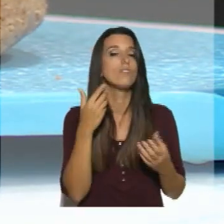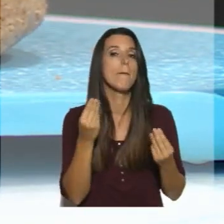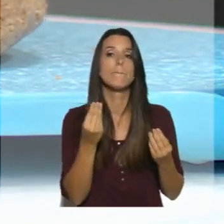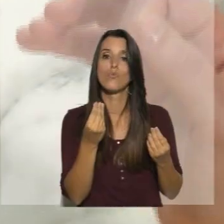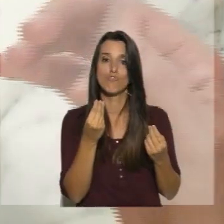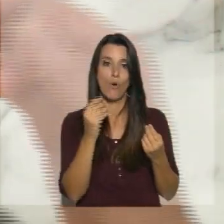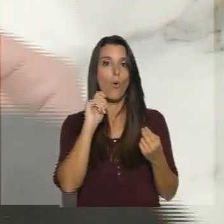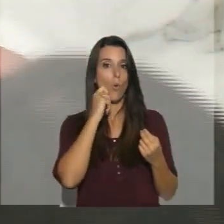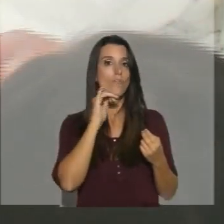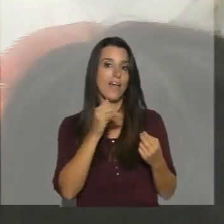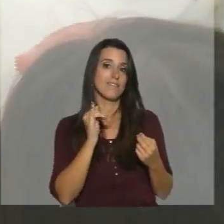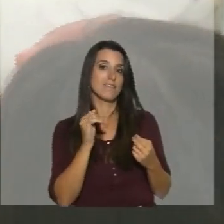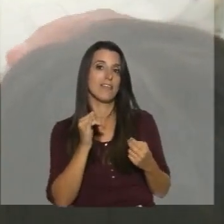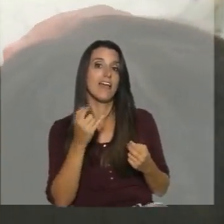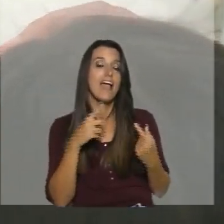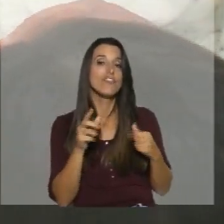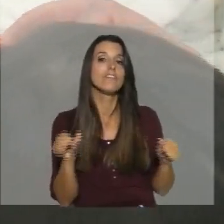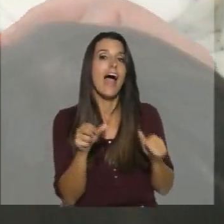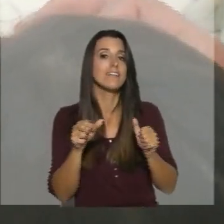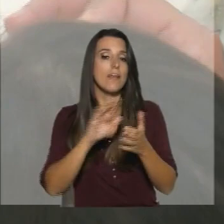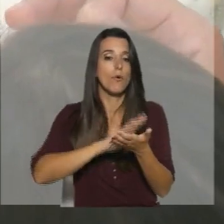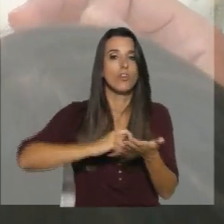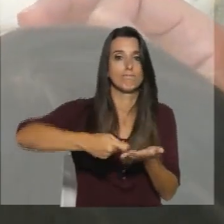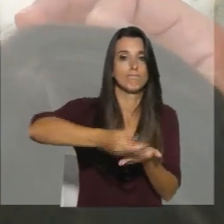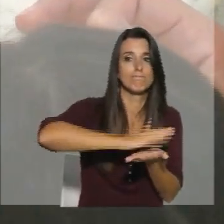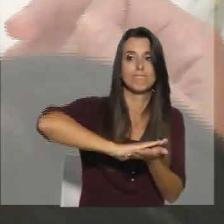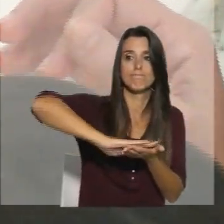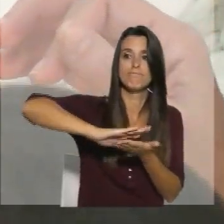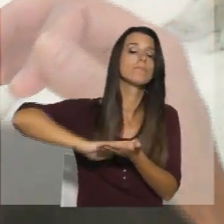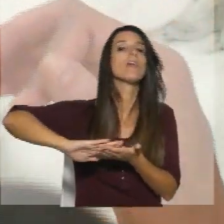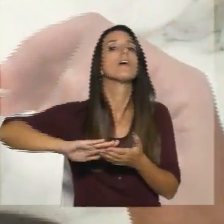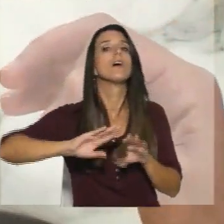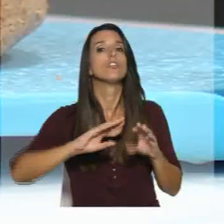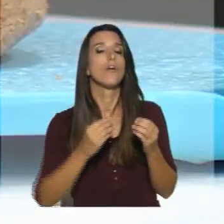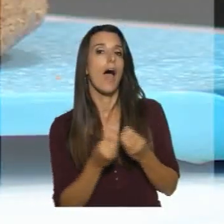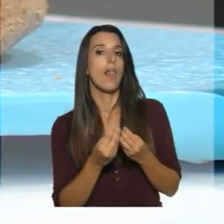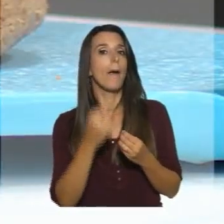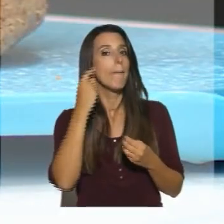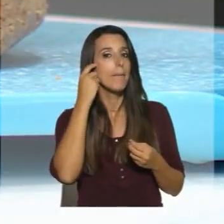riquísimo. Ahí está. Entonces, lo vas expandiendo por acá. ¿Cuánto te va? Vos pensá